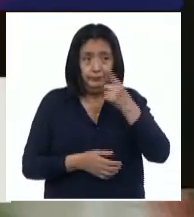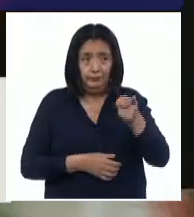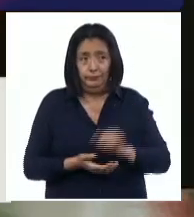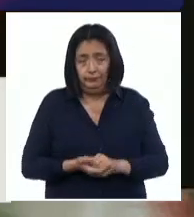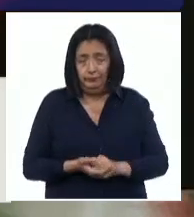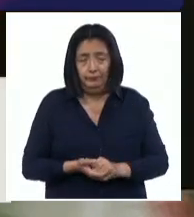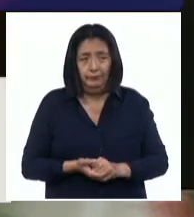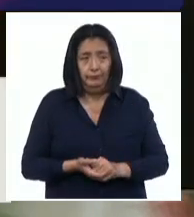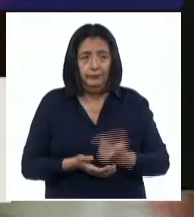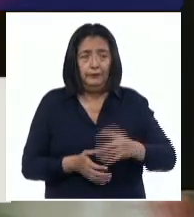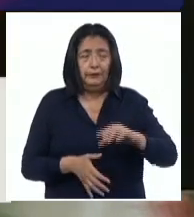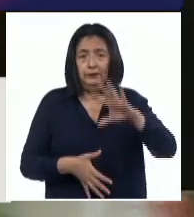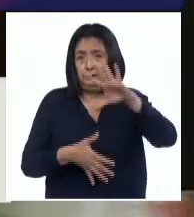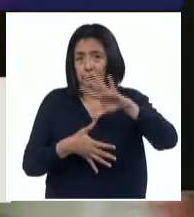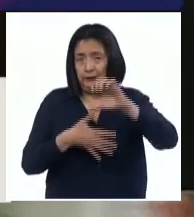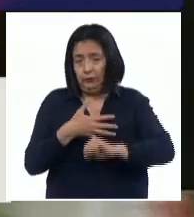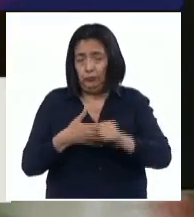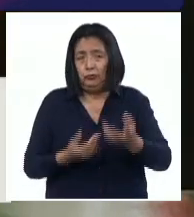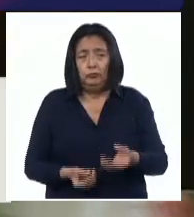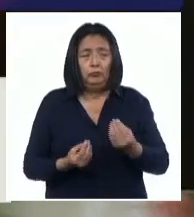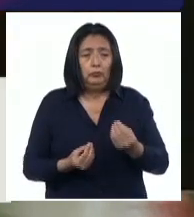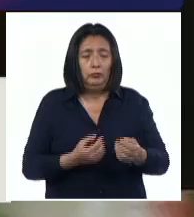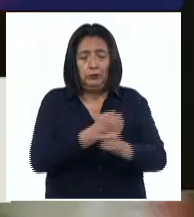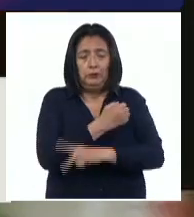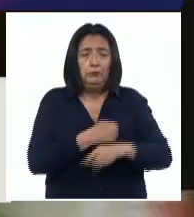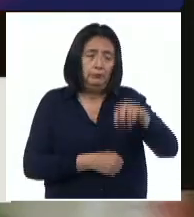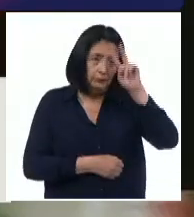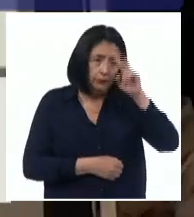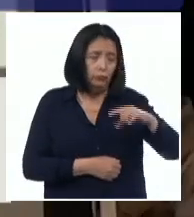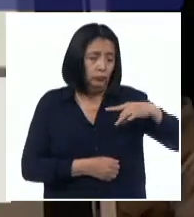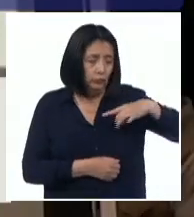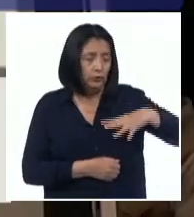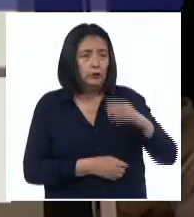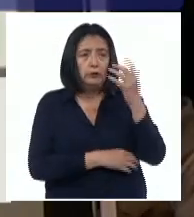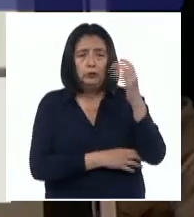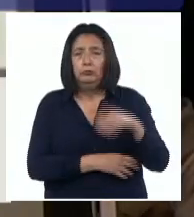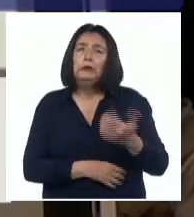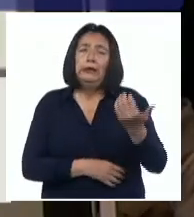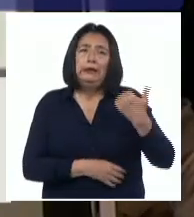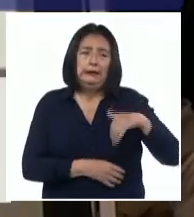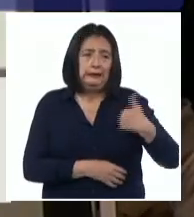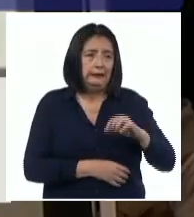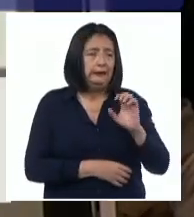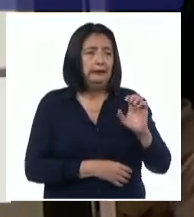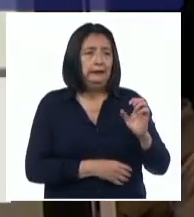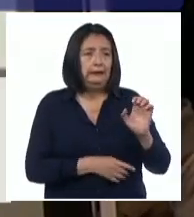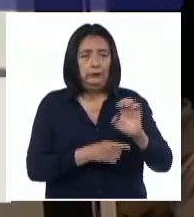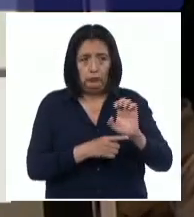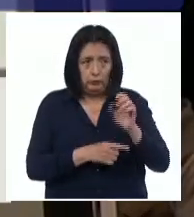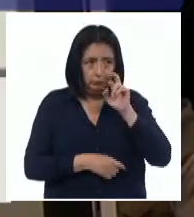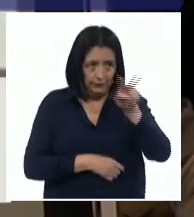contexto de Sudamérica la situación en países como Perú, Chile, Colombia, Argentina, Ecuador.